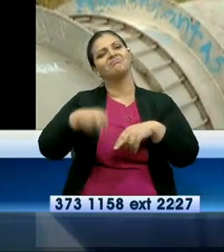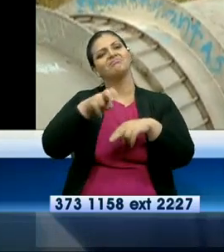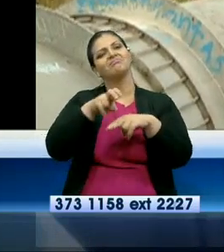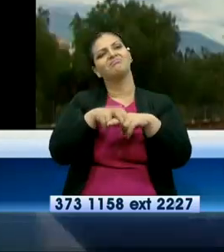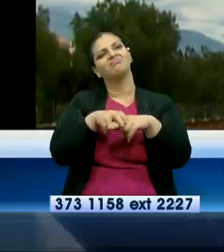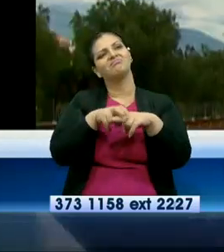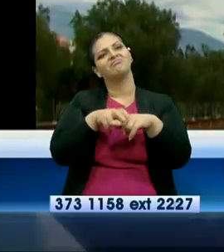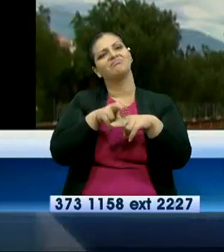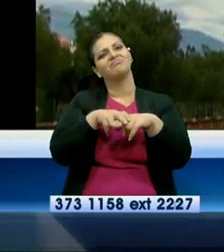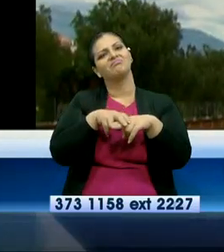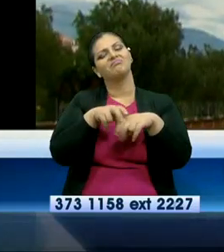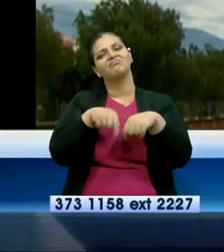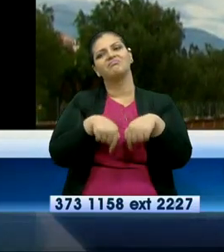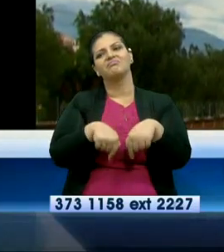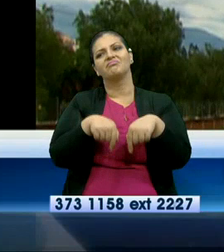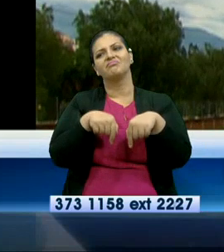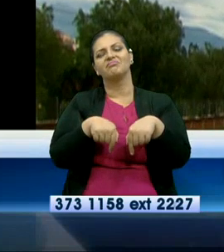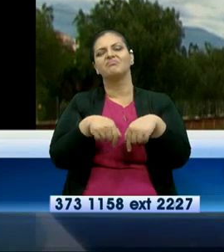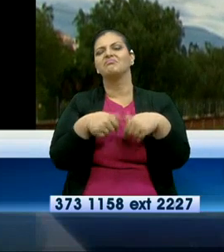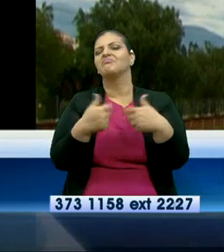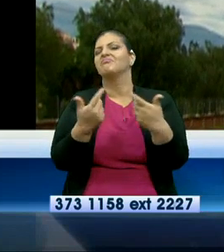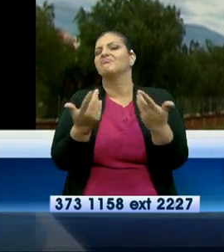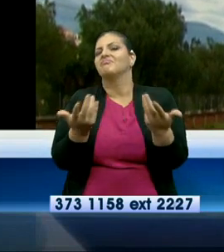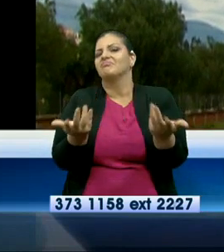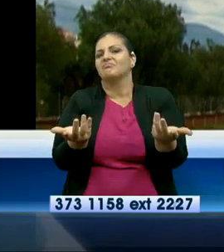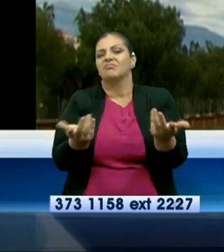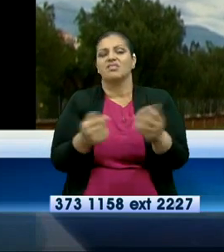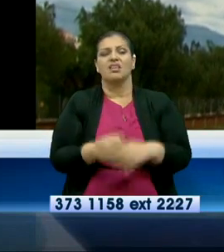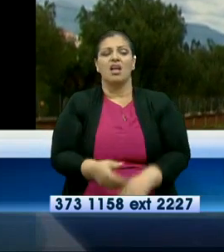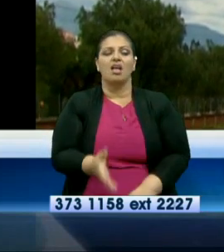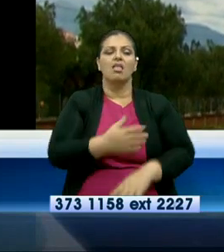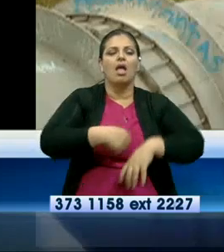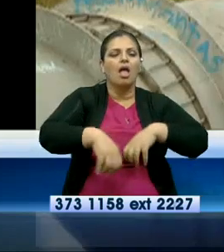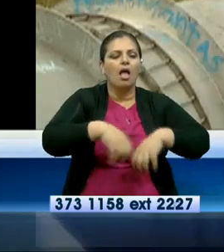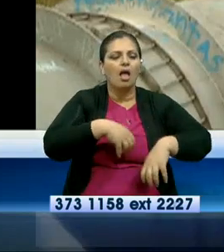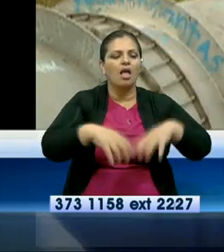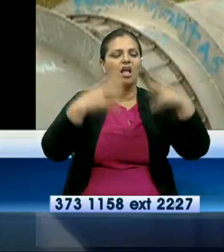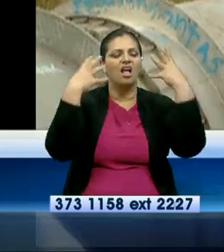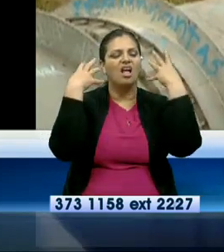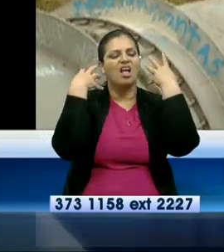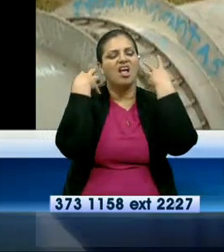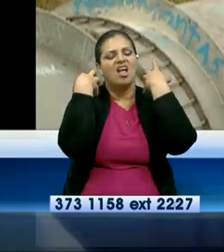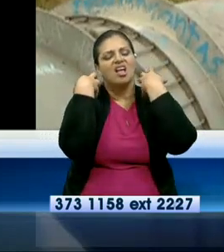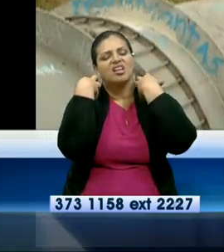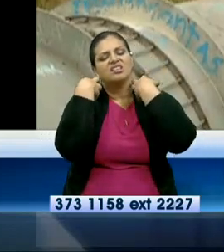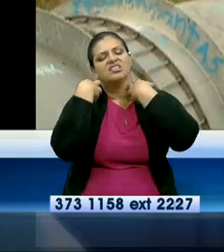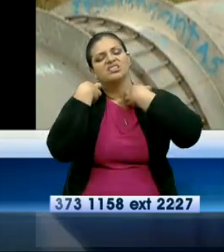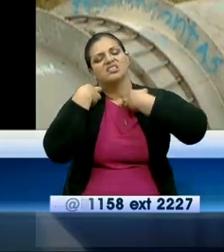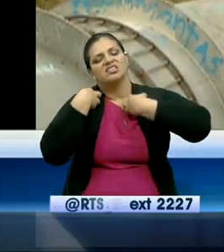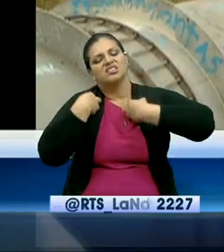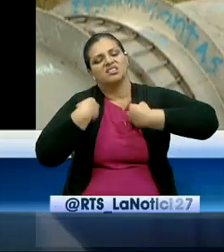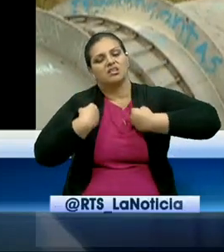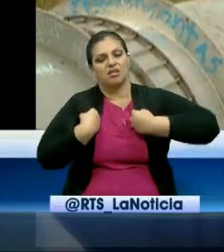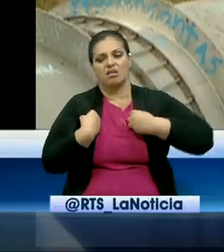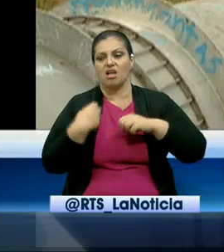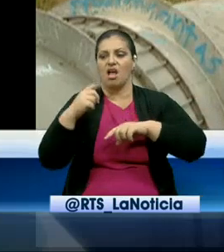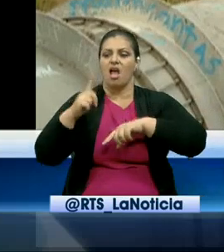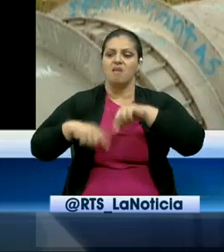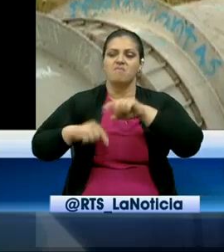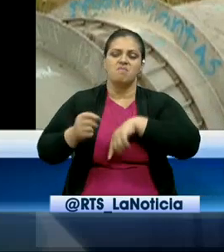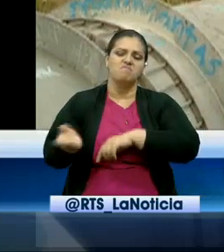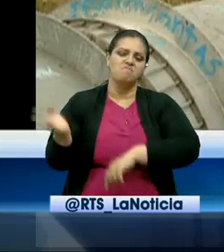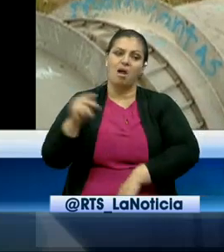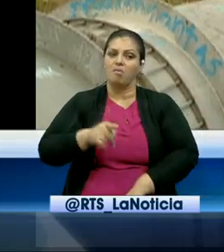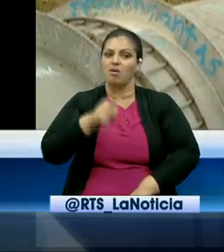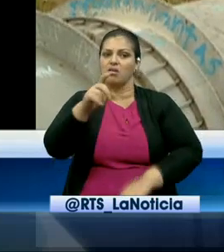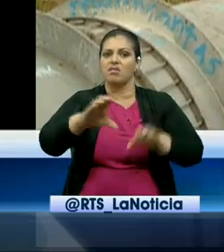de muchachos venimos acá es a desestresarnos, a pasar bien, vienen con sus novias. Es un lugar, se